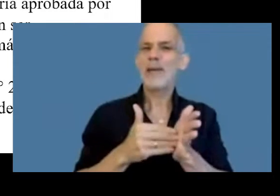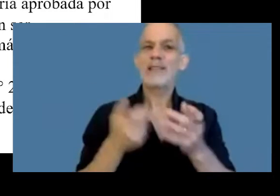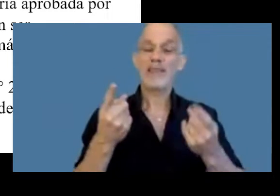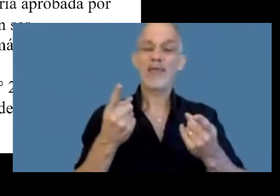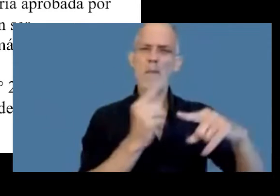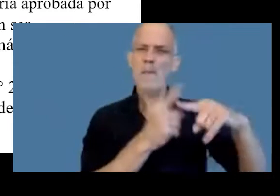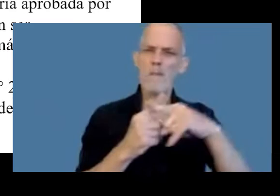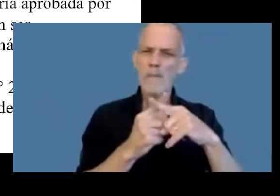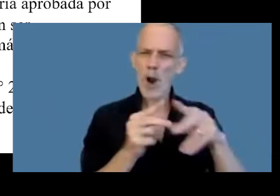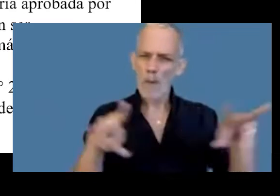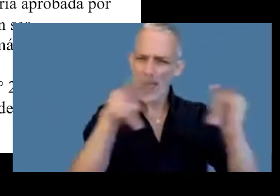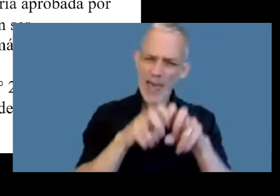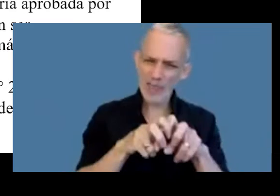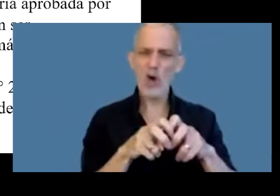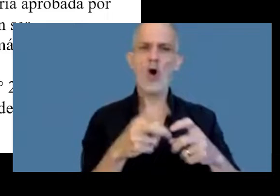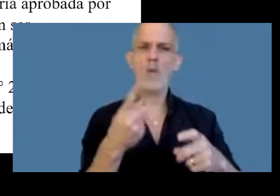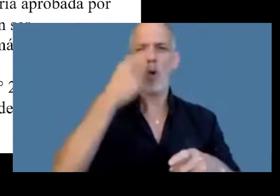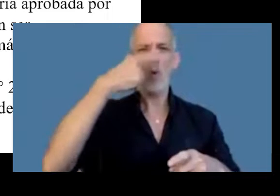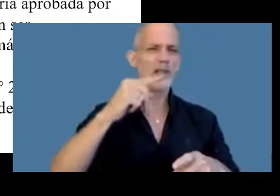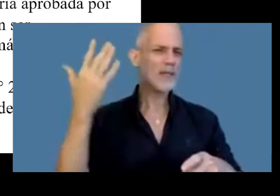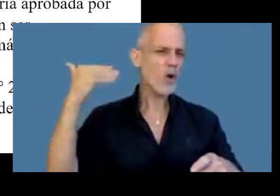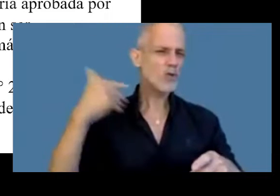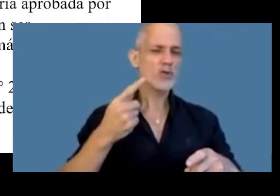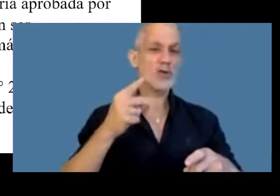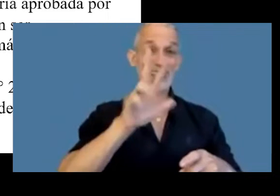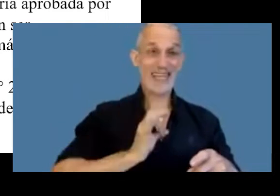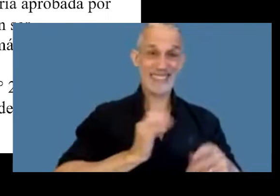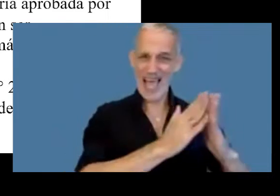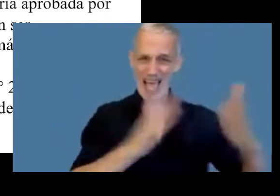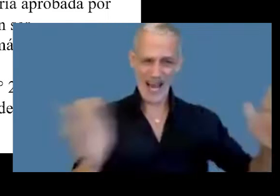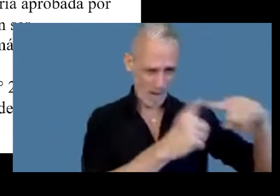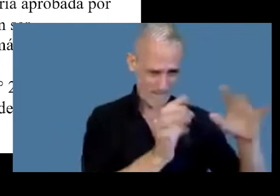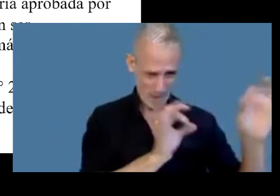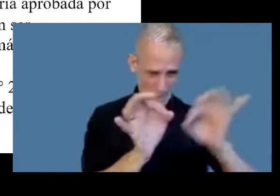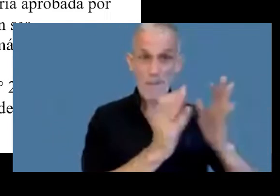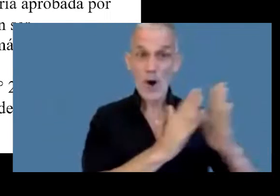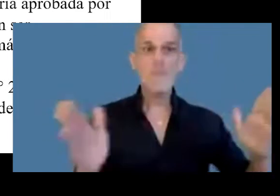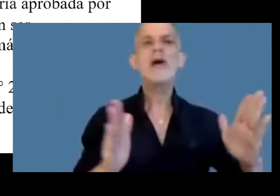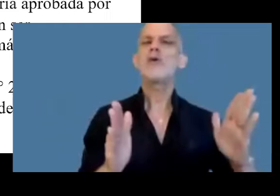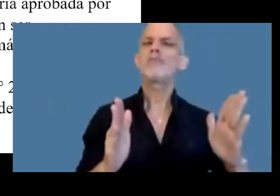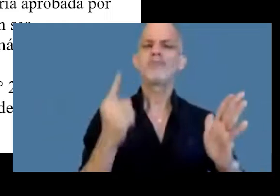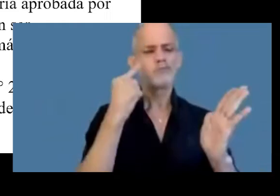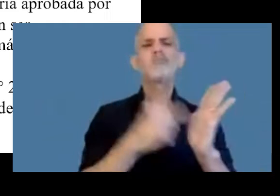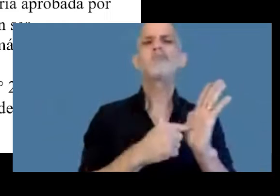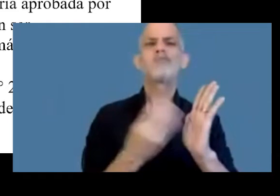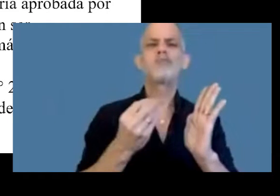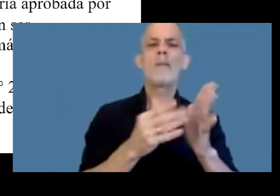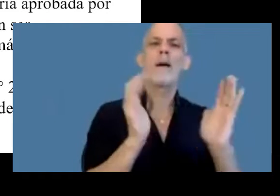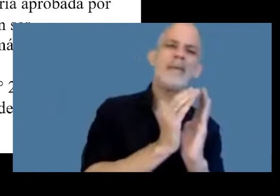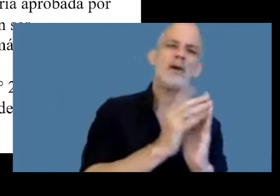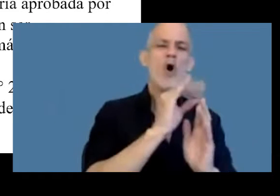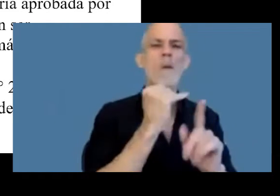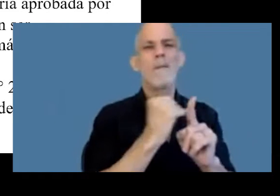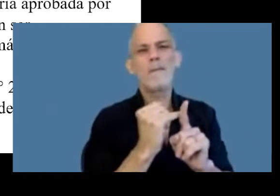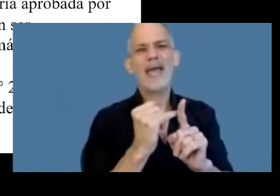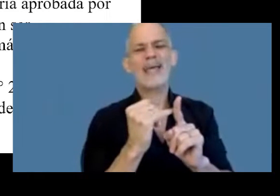de sus ingresos en los últimos 3 años, se definirá su condición como micro, pequeña o